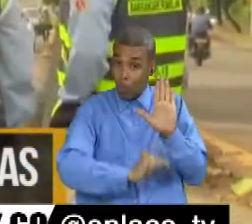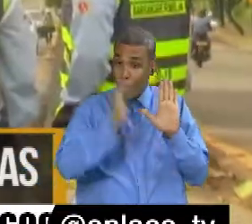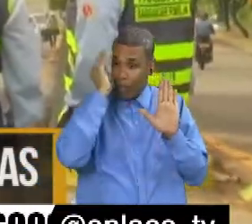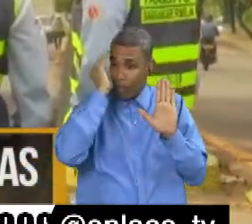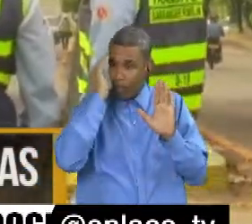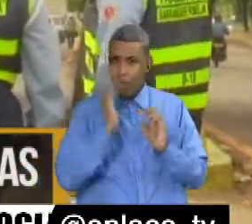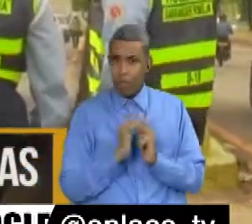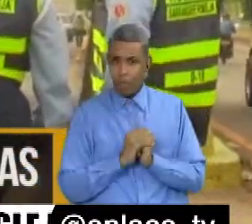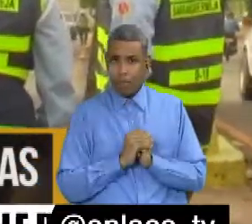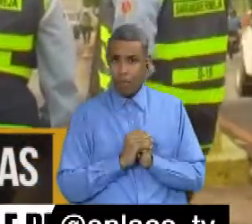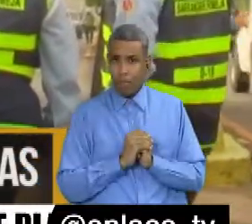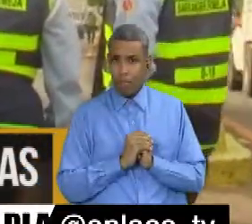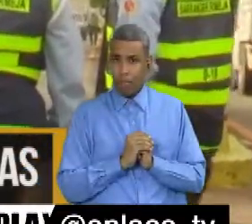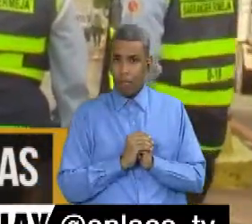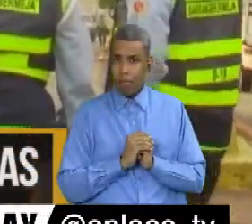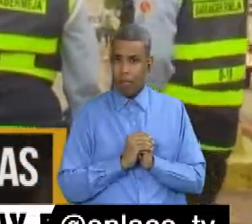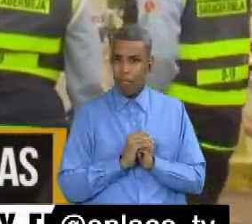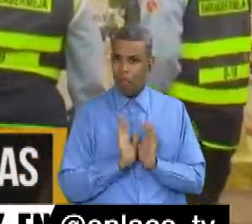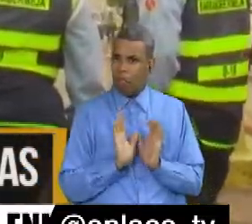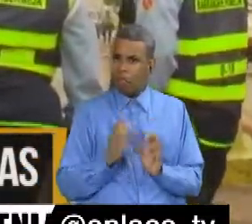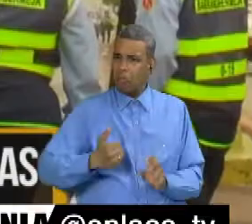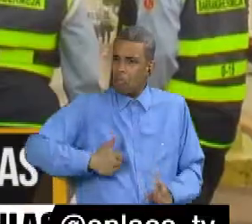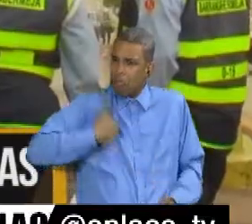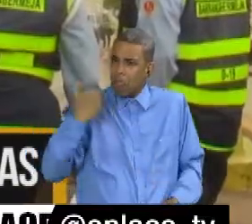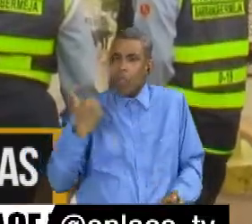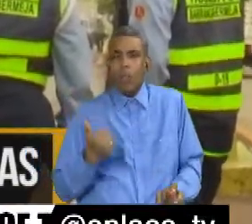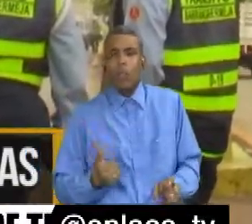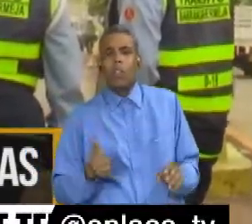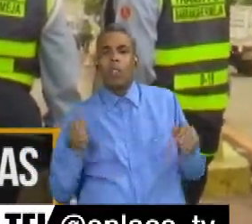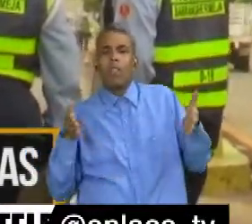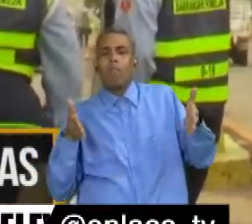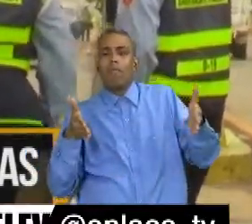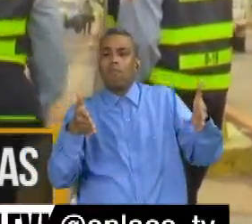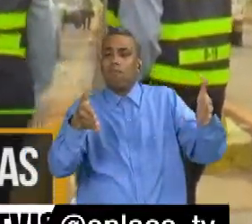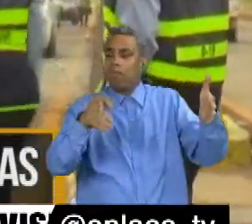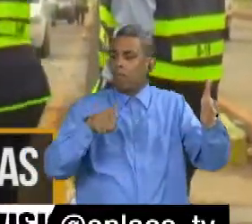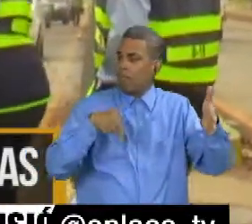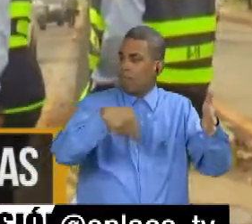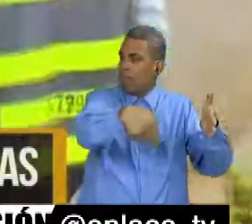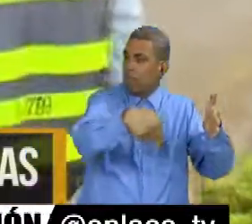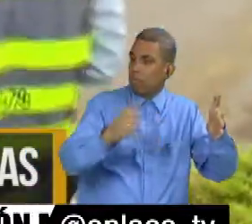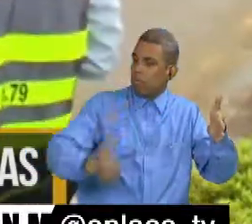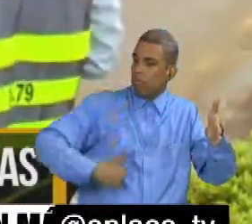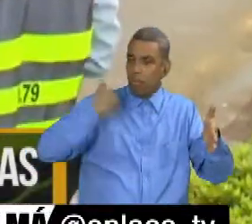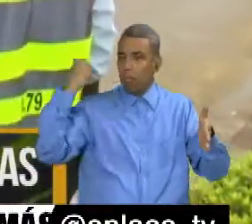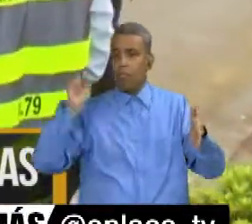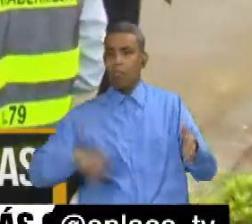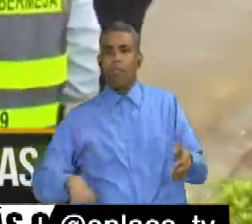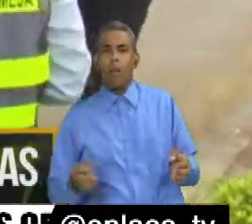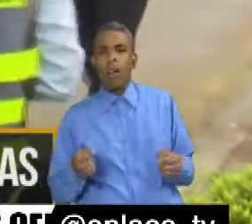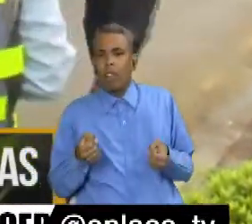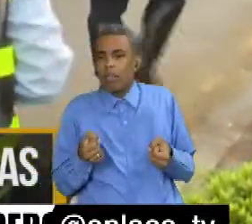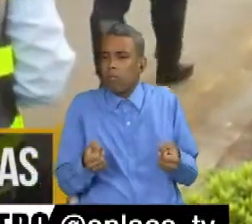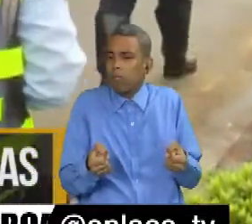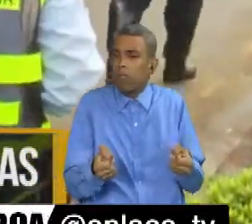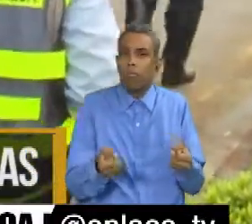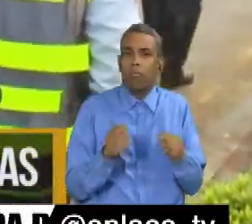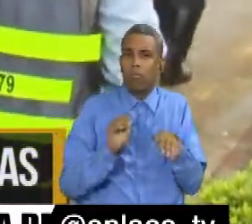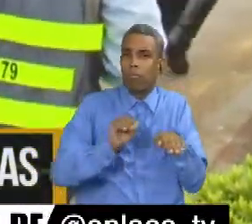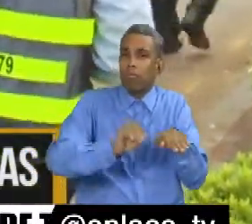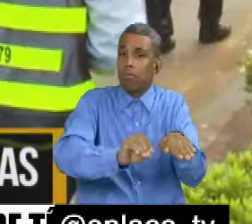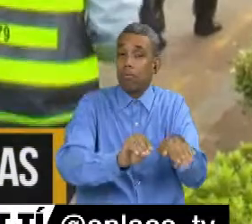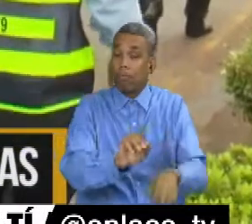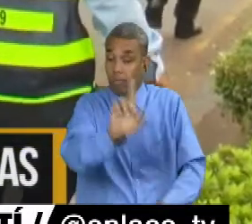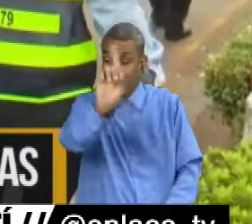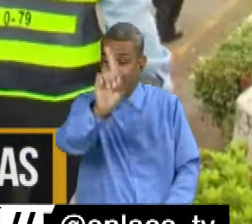sus transportadores que no pueden estar violando las normas en Barranca de Bermeja. Nosotros hemos sido enfáticos en